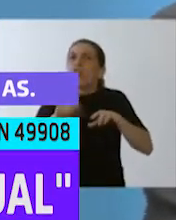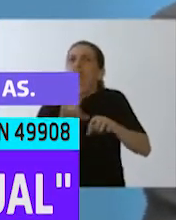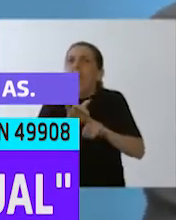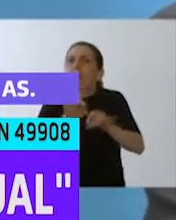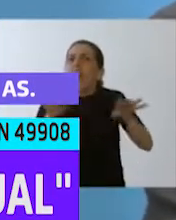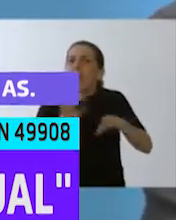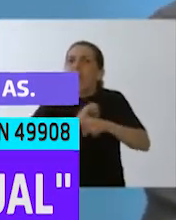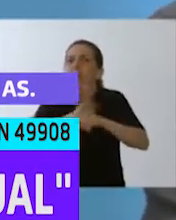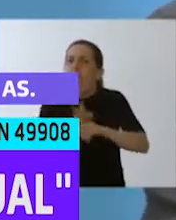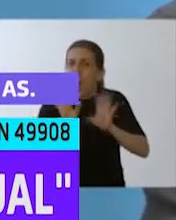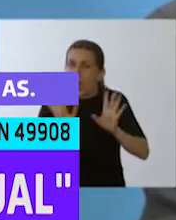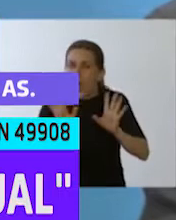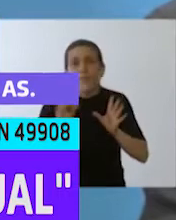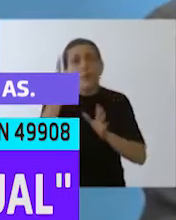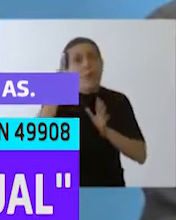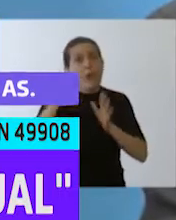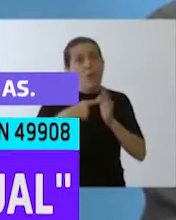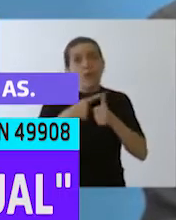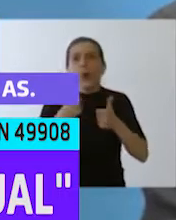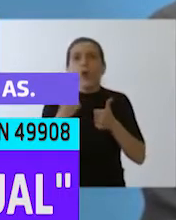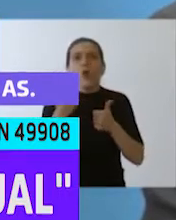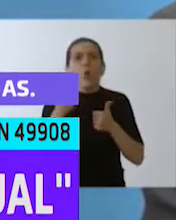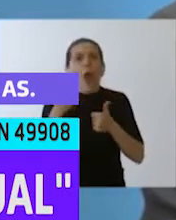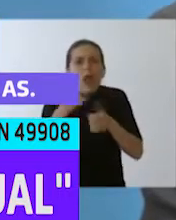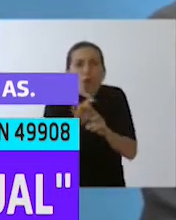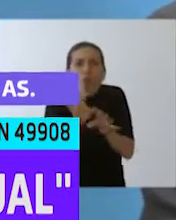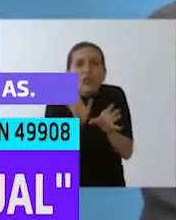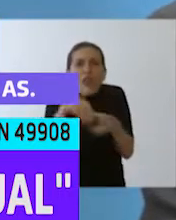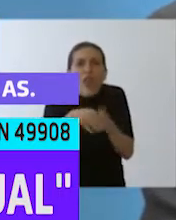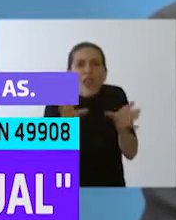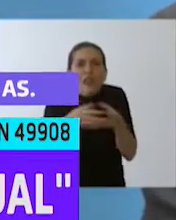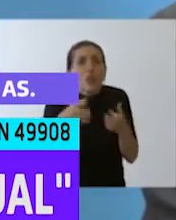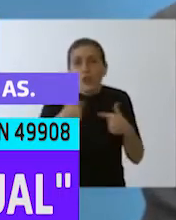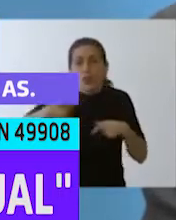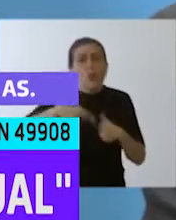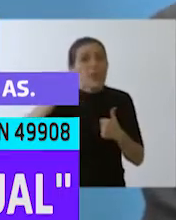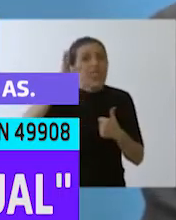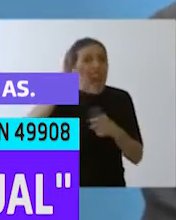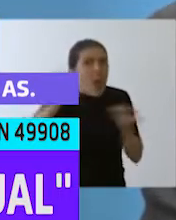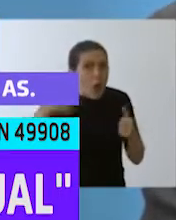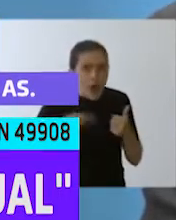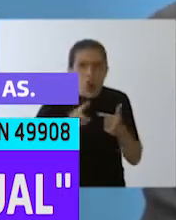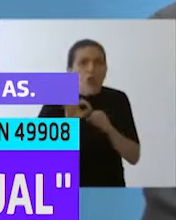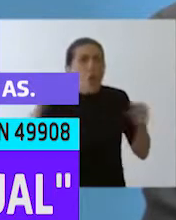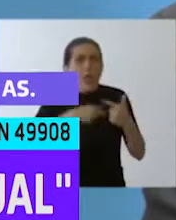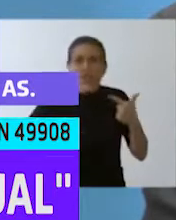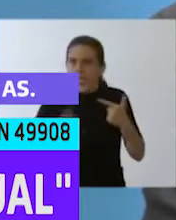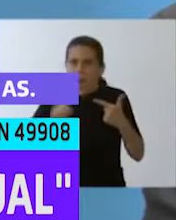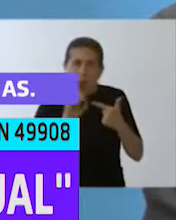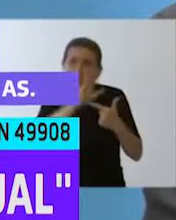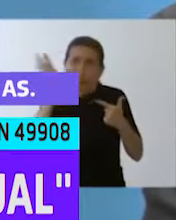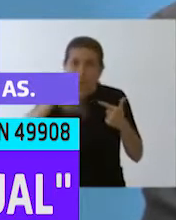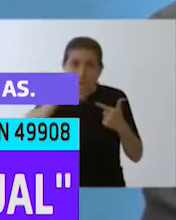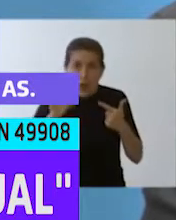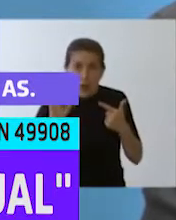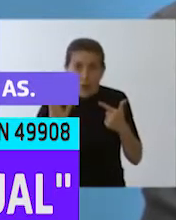que yo testeo cualquiera que pase, y eso no es así. Es tener una definición más sensible,